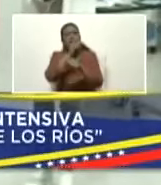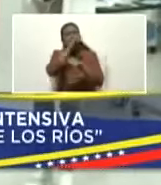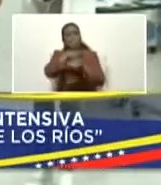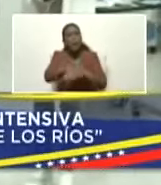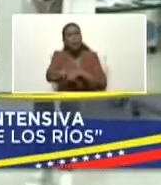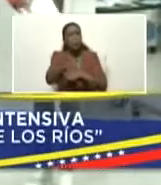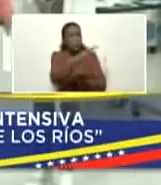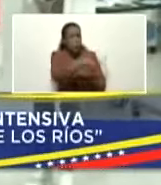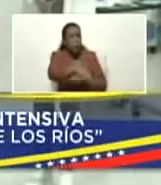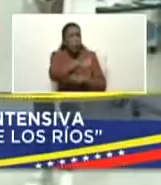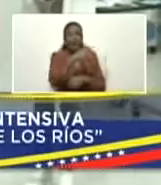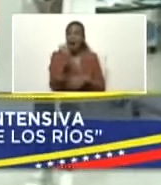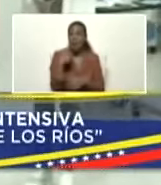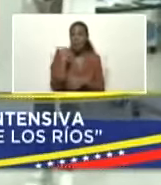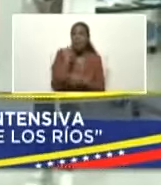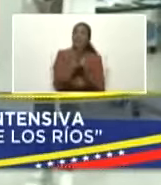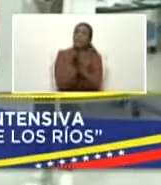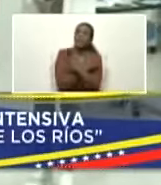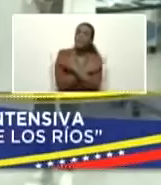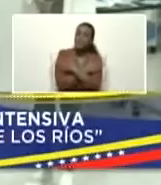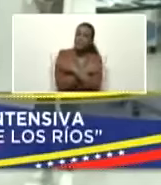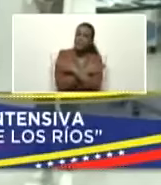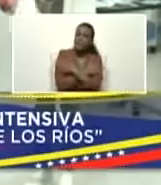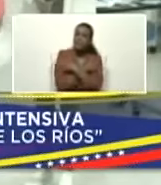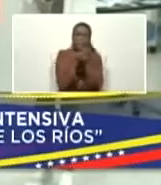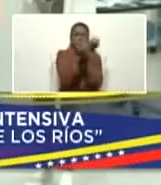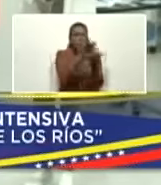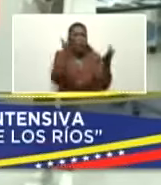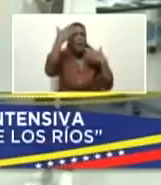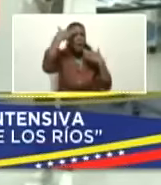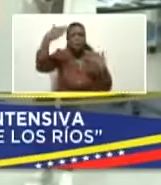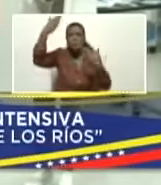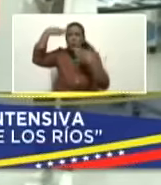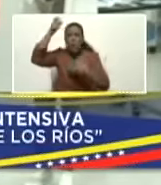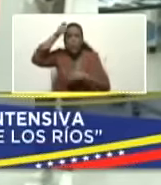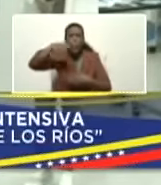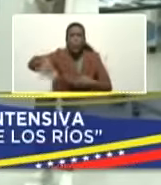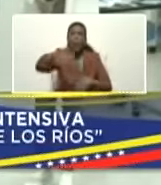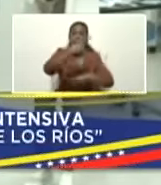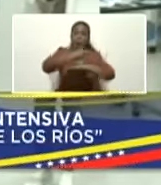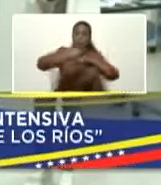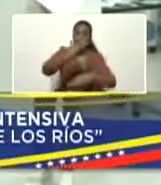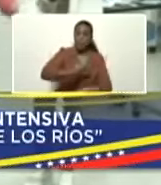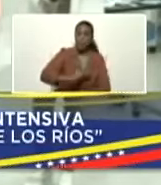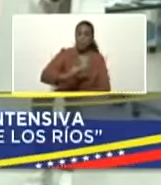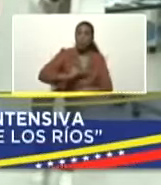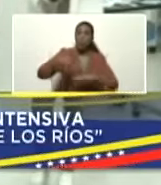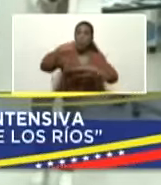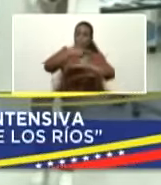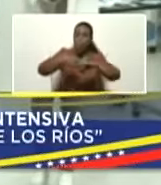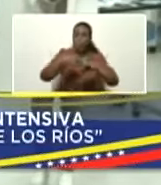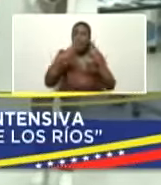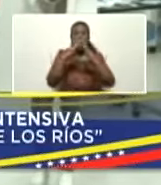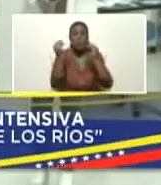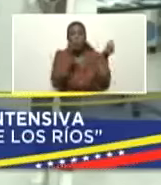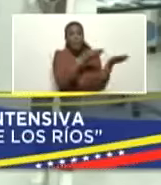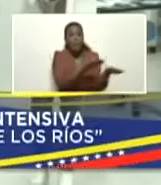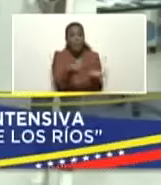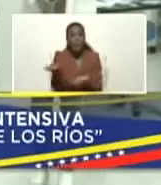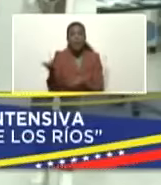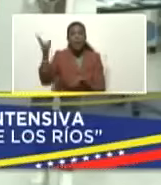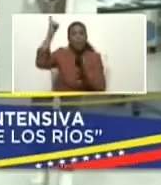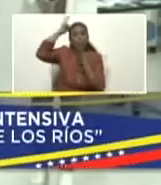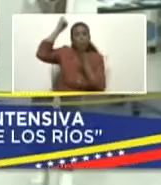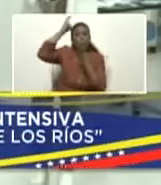el Delta Macuro y aprovecho para saludar a ese pueblo, a la gobernadora y a todos los que están, cómo lo recibieron